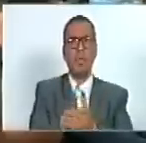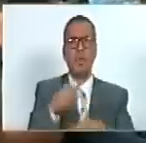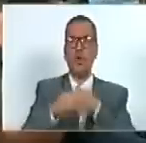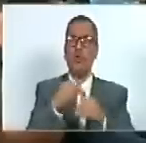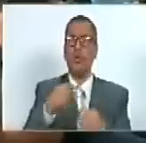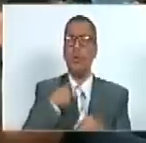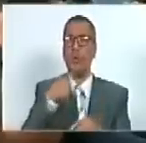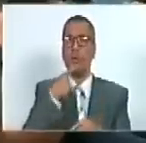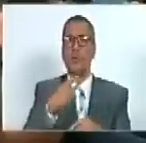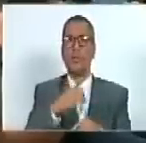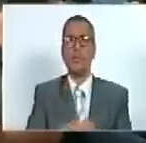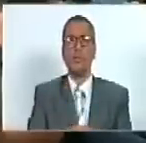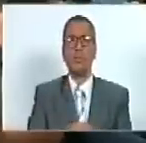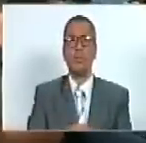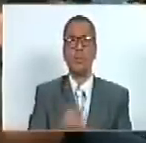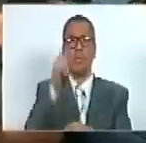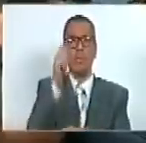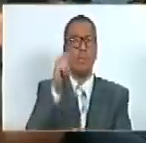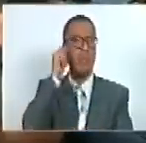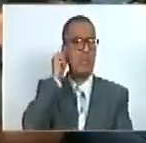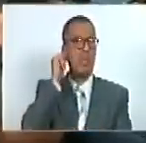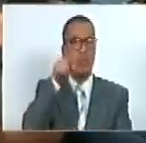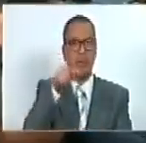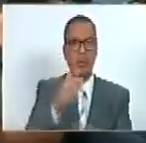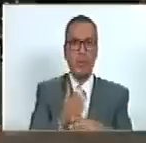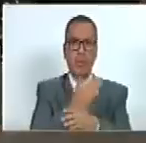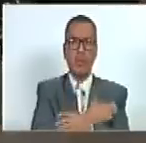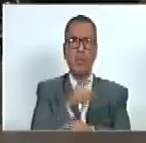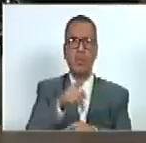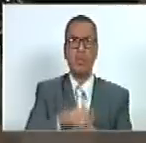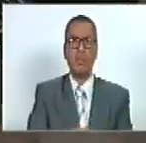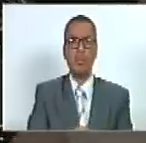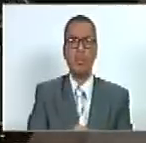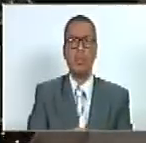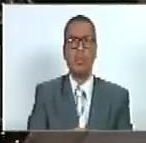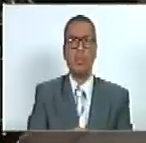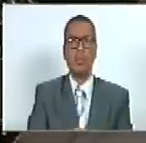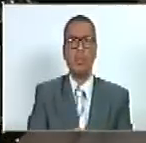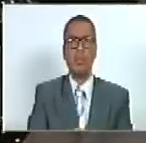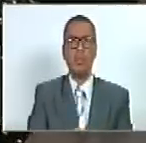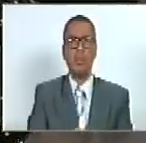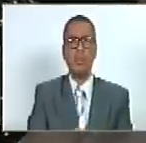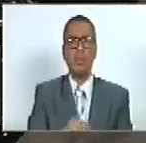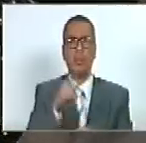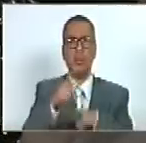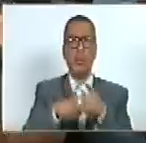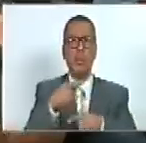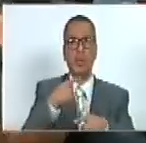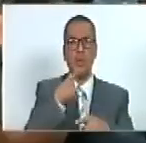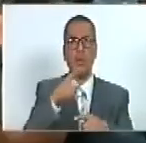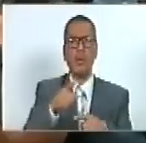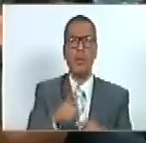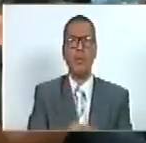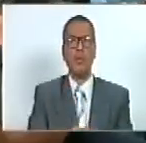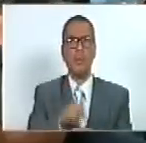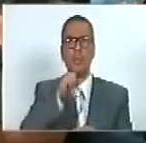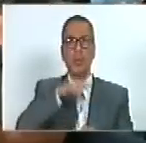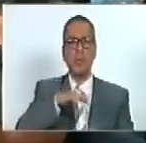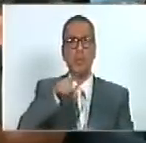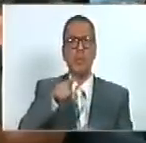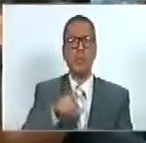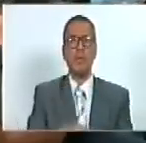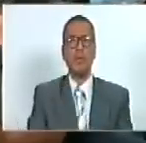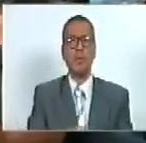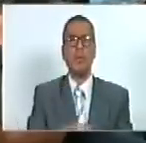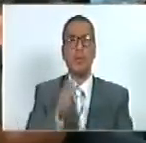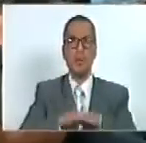decir la diputada que me antecedió? Tiene que leer la historia. El problema es que si usted no lee la historia, compañera, de